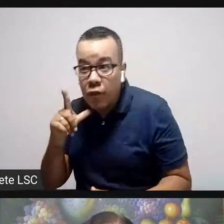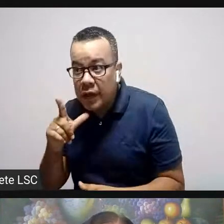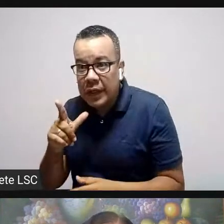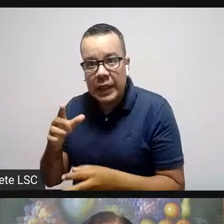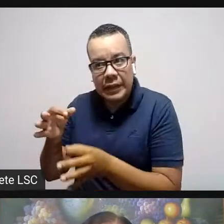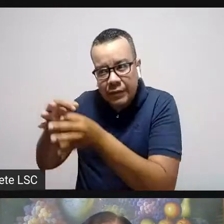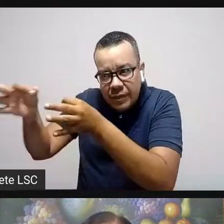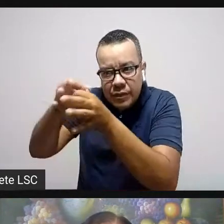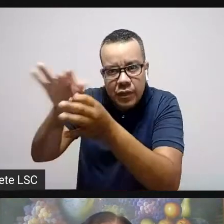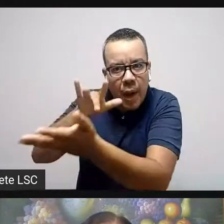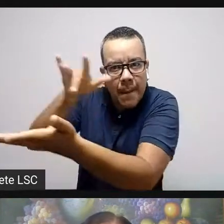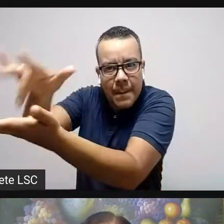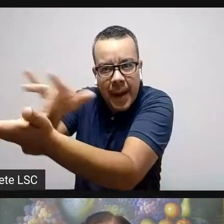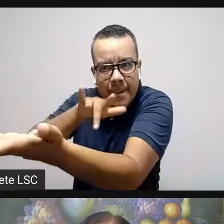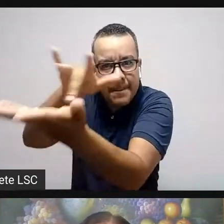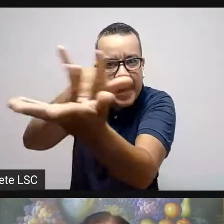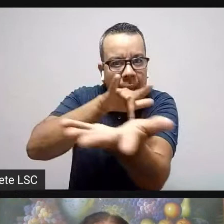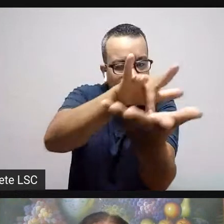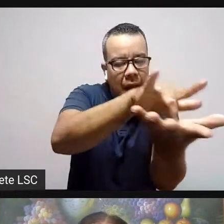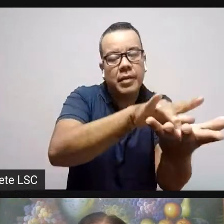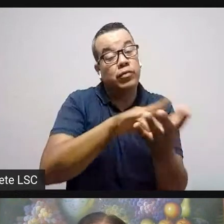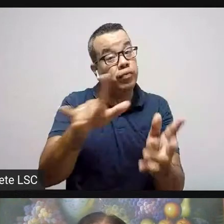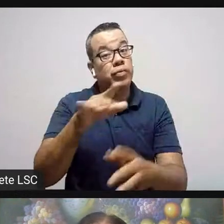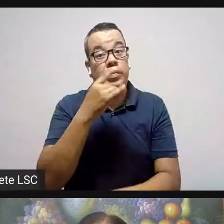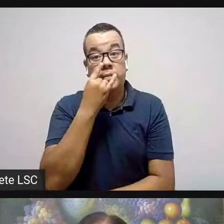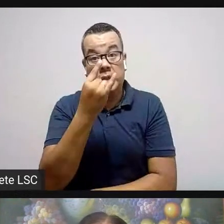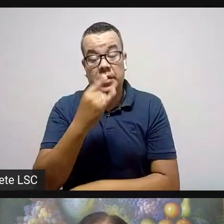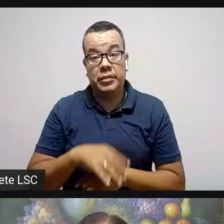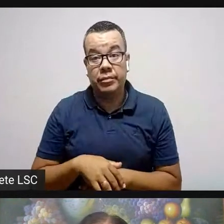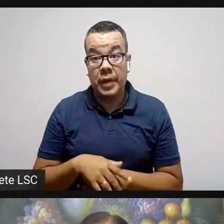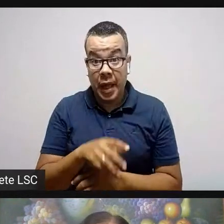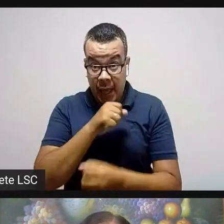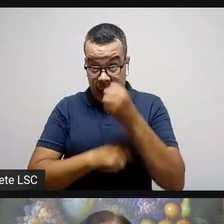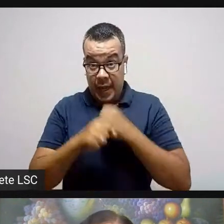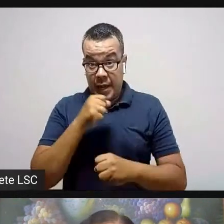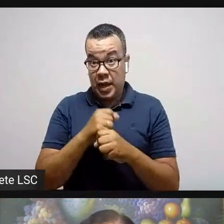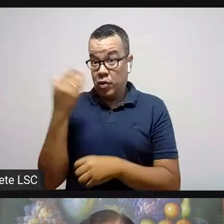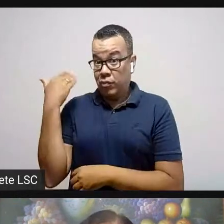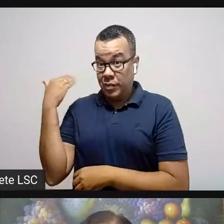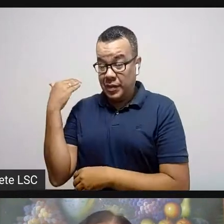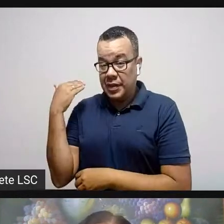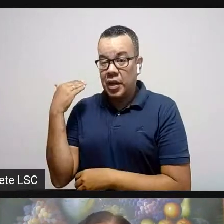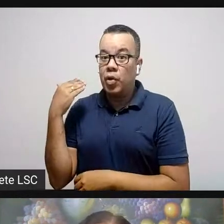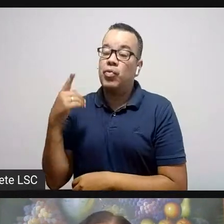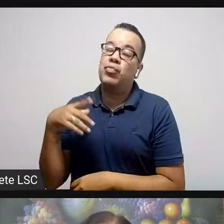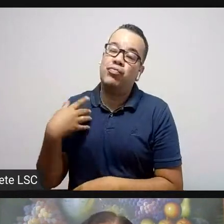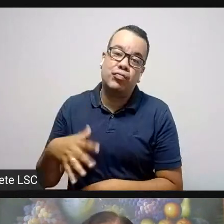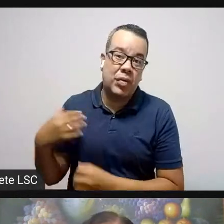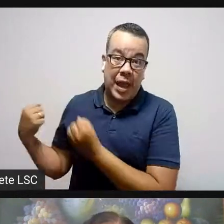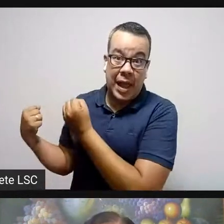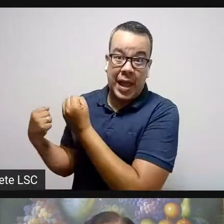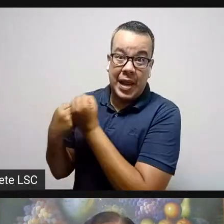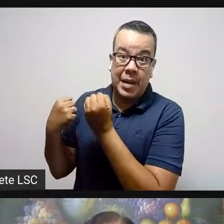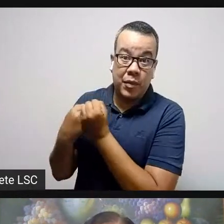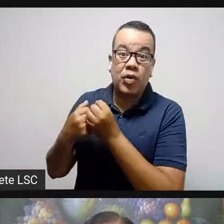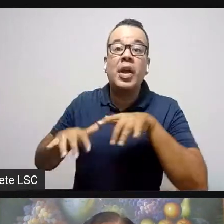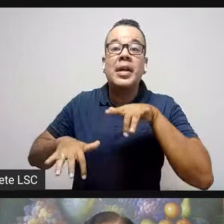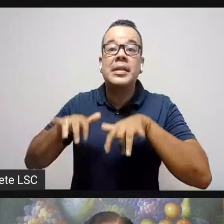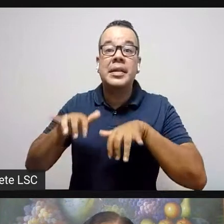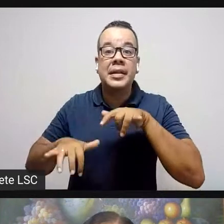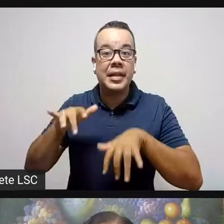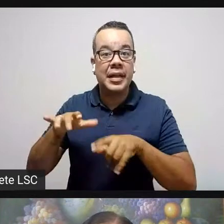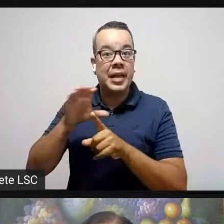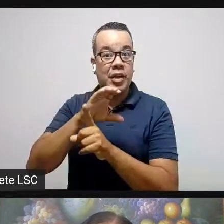Realizamos también un trabajo muy interesante el año pasado, siendo apoyados por la Secretaría de Cultura de Pereira,